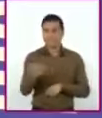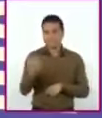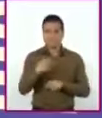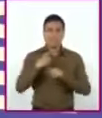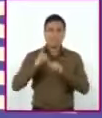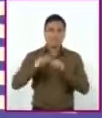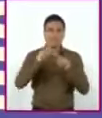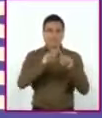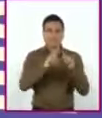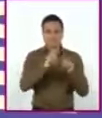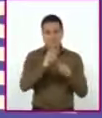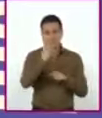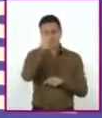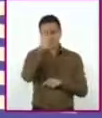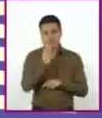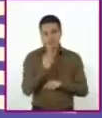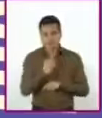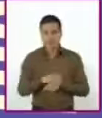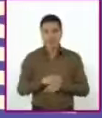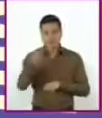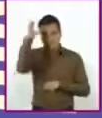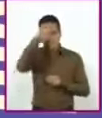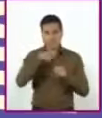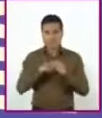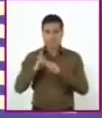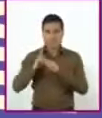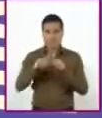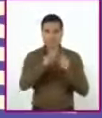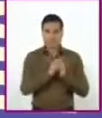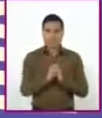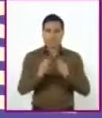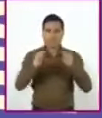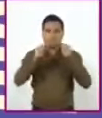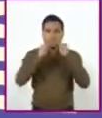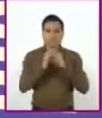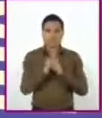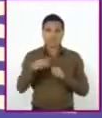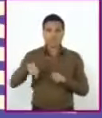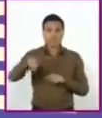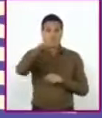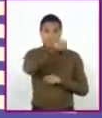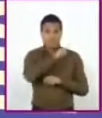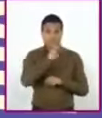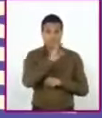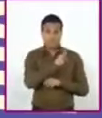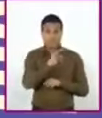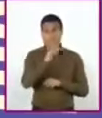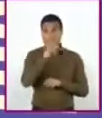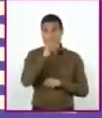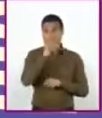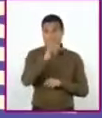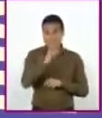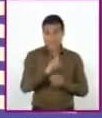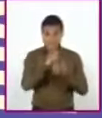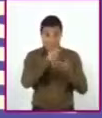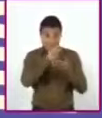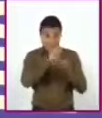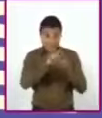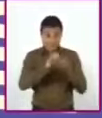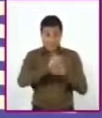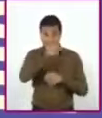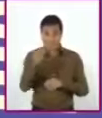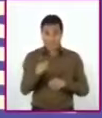y pluricultural. Pero no se preocupen, si les es posible, anótenlas en su cuaderno y en un